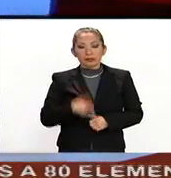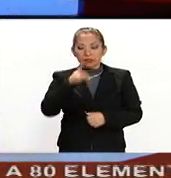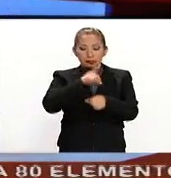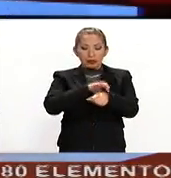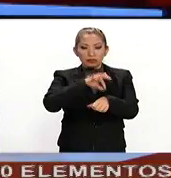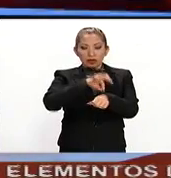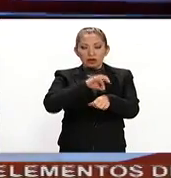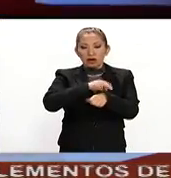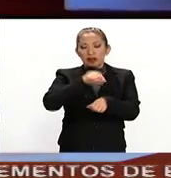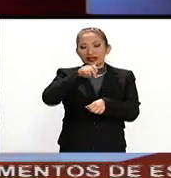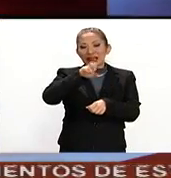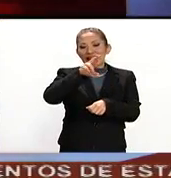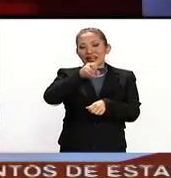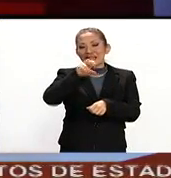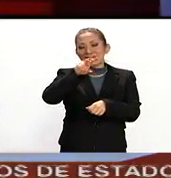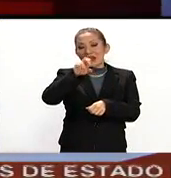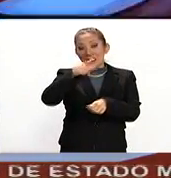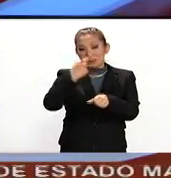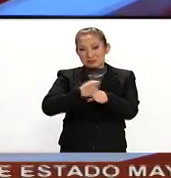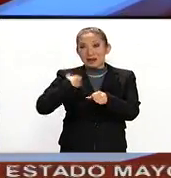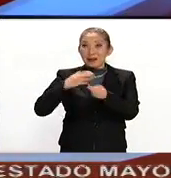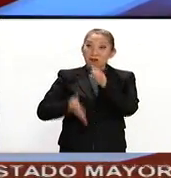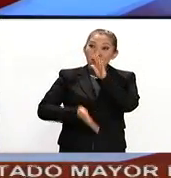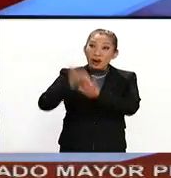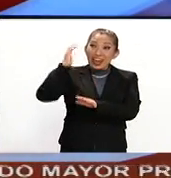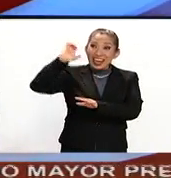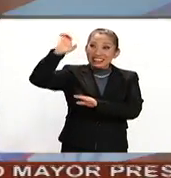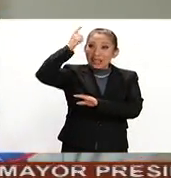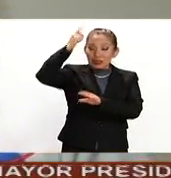doctor Rodolfo Neri Vela, primer astronauta mexicano, fue